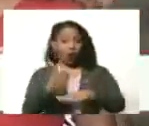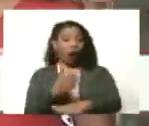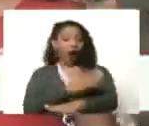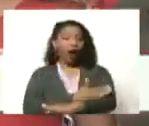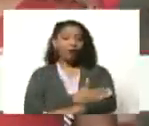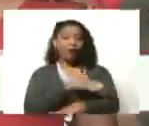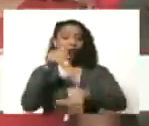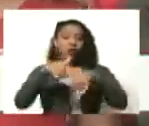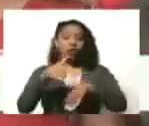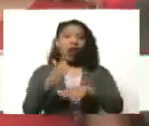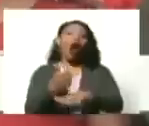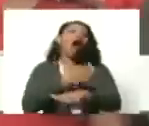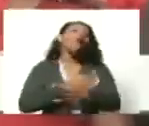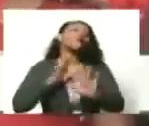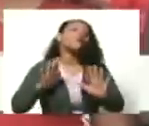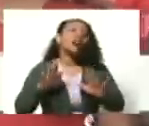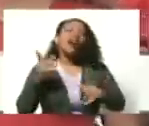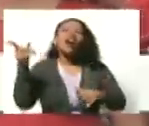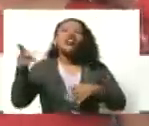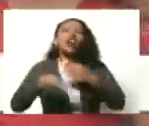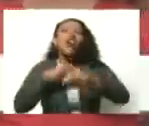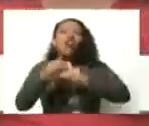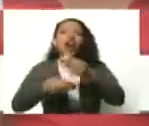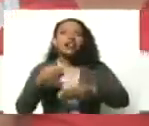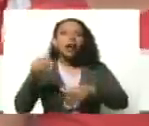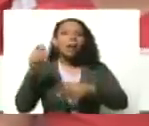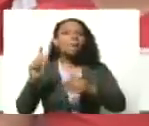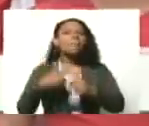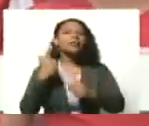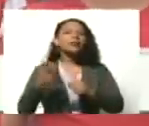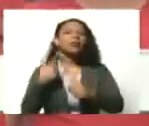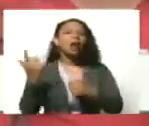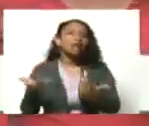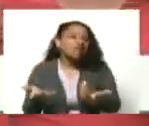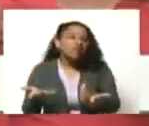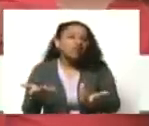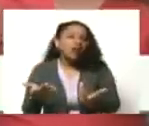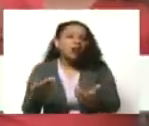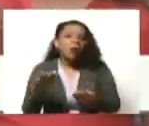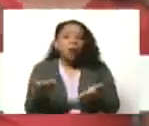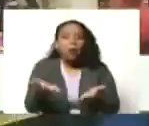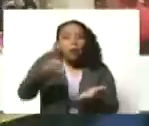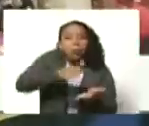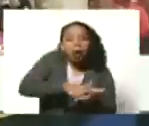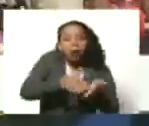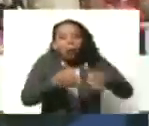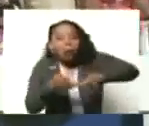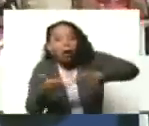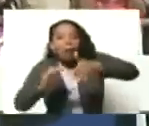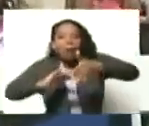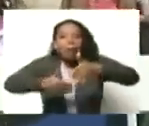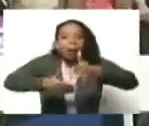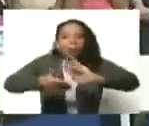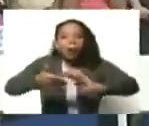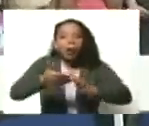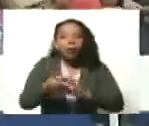primarias? ¿Qué van a hacer ellos con su primaria? ¿La irán a doblar?